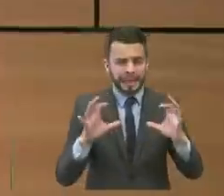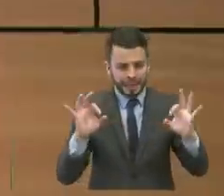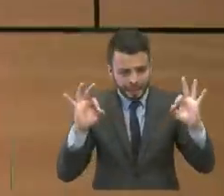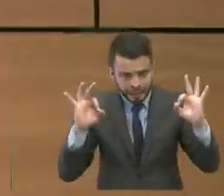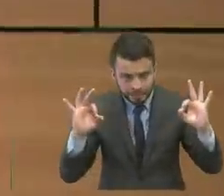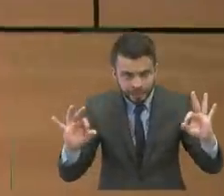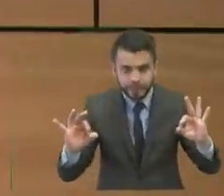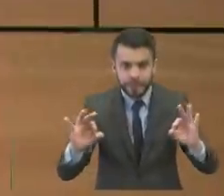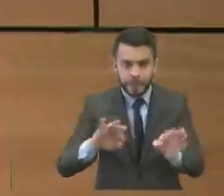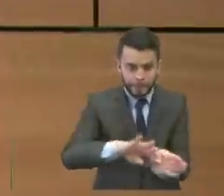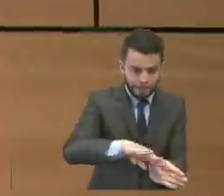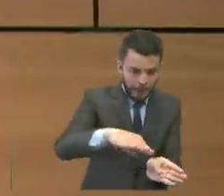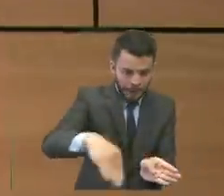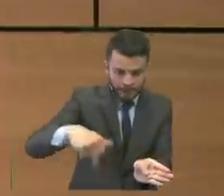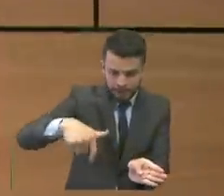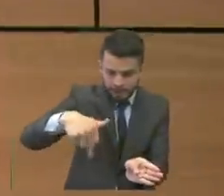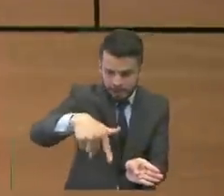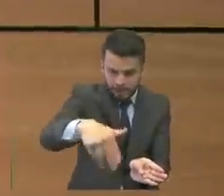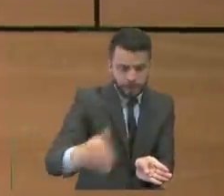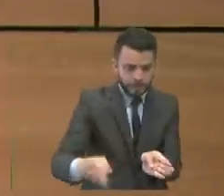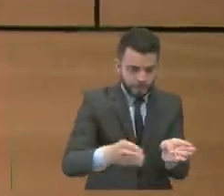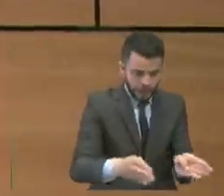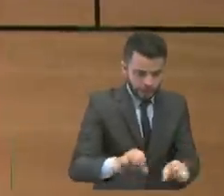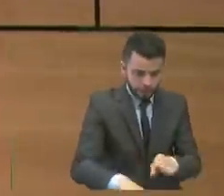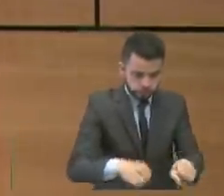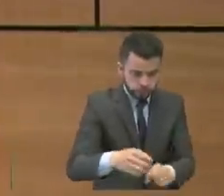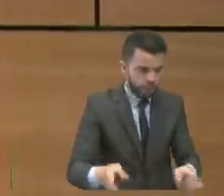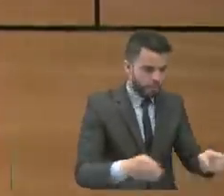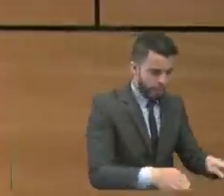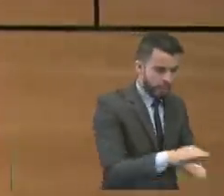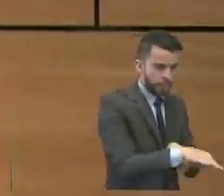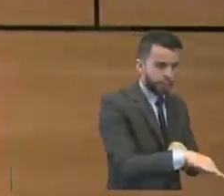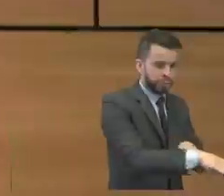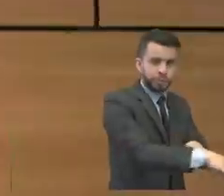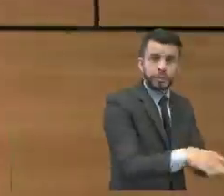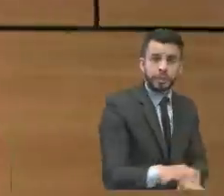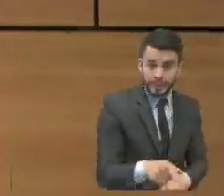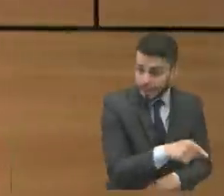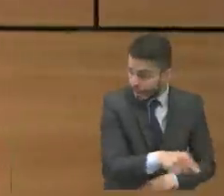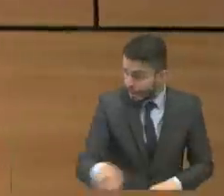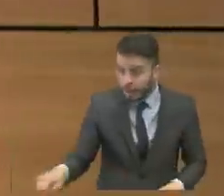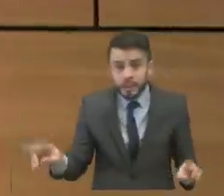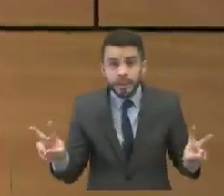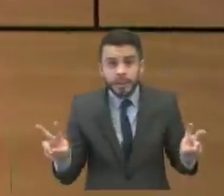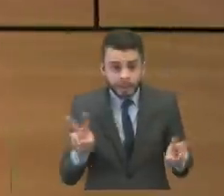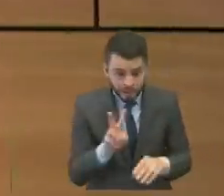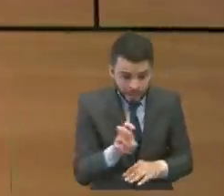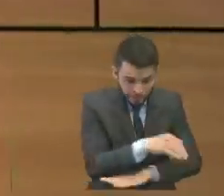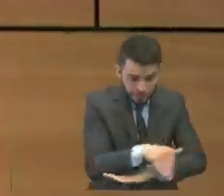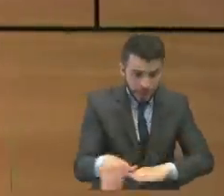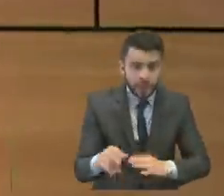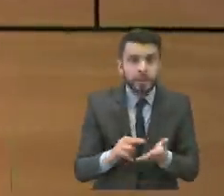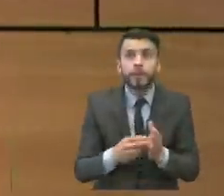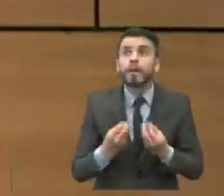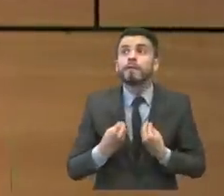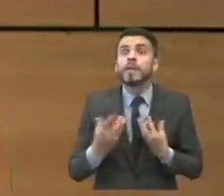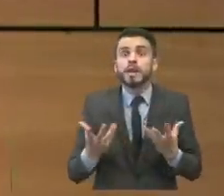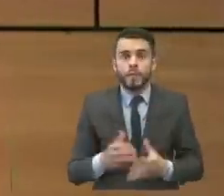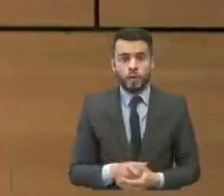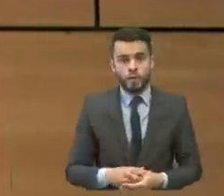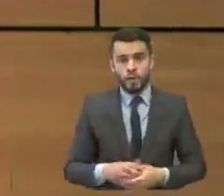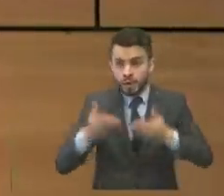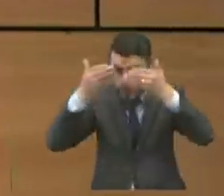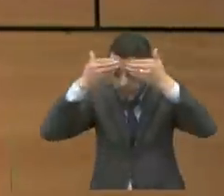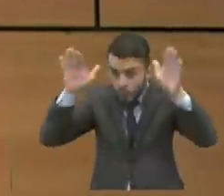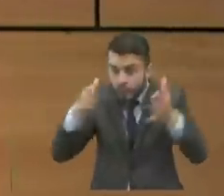ciclísticos, como de transporte. Nosotros necesitamos, la séptima es un corredor muy vivo, que hace parte de la democracia de esta ciudad. Sobre la séptima va